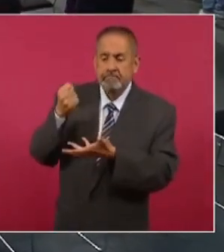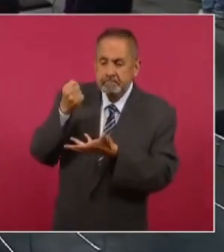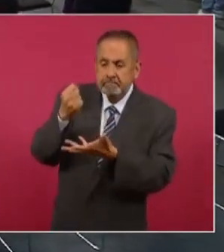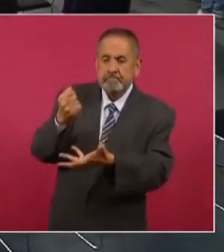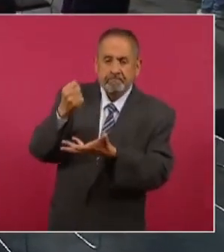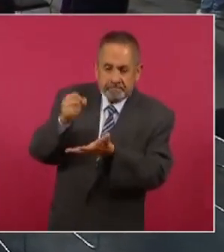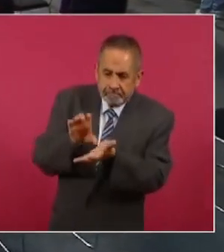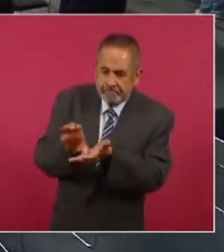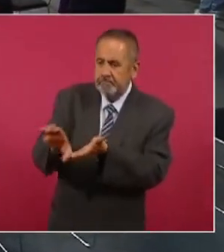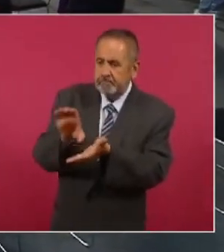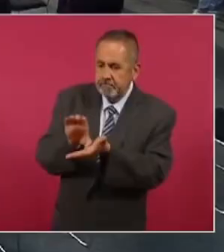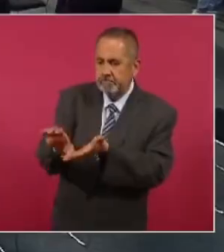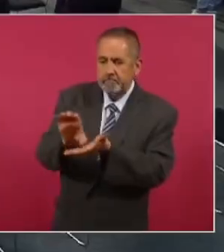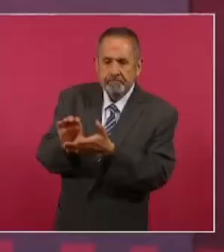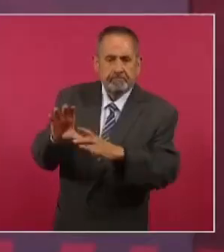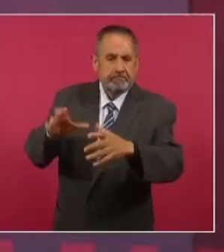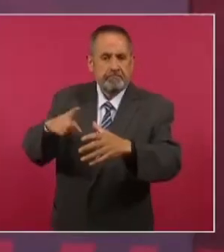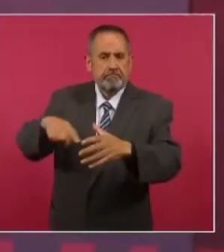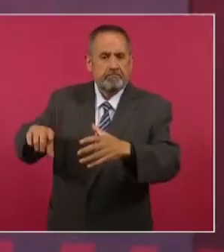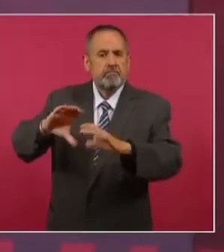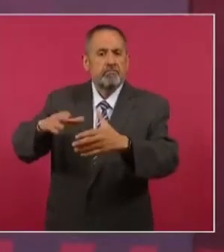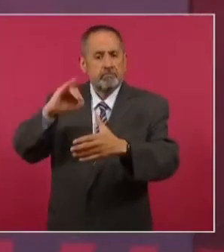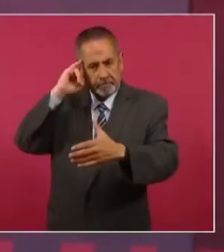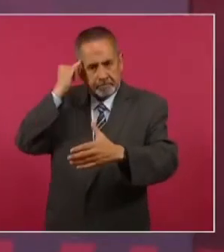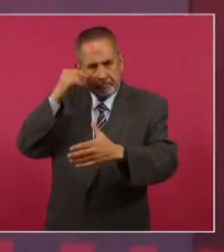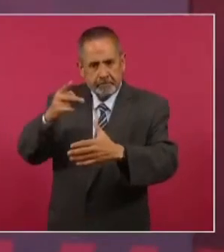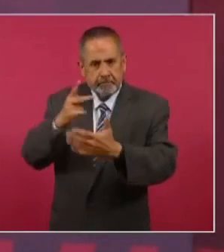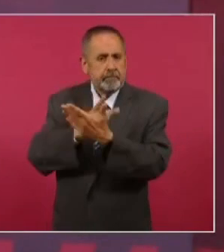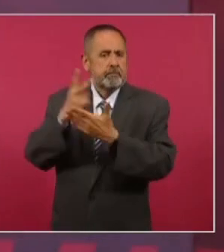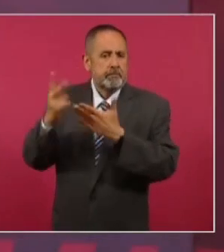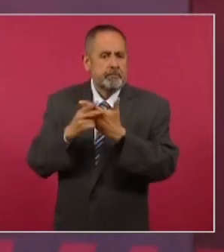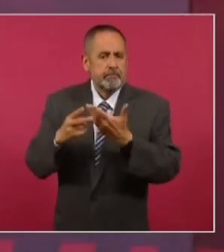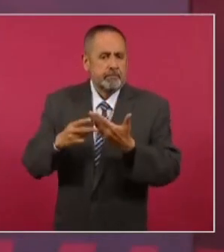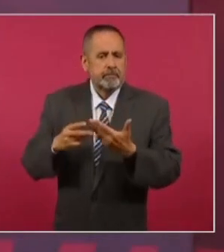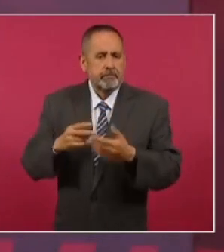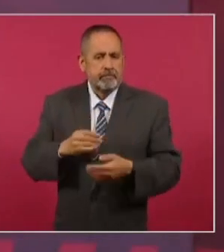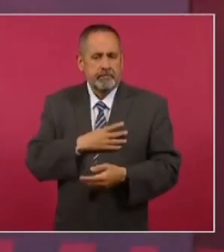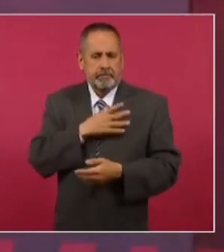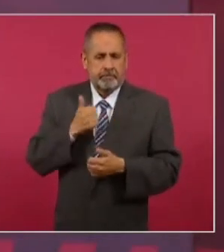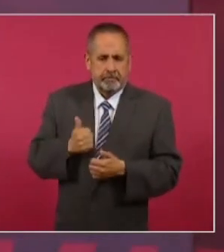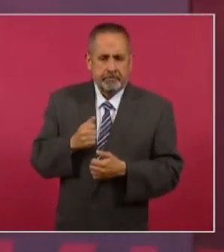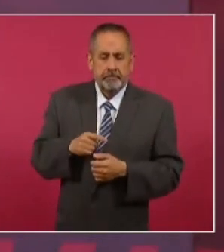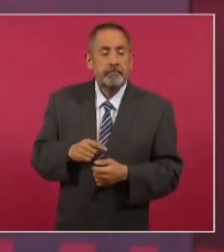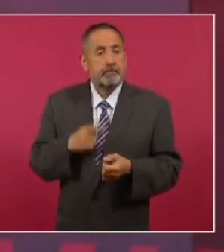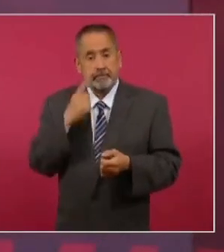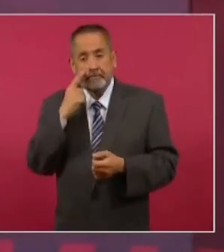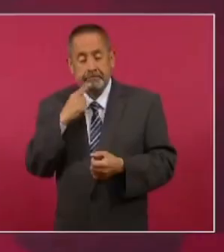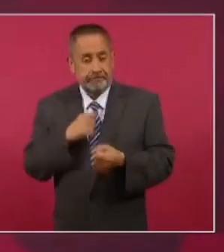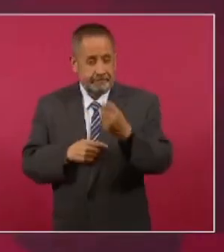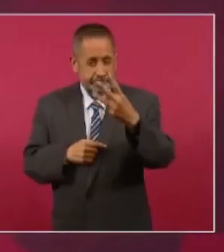para los programas de bienestar hay tres estados